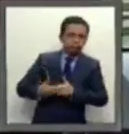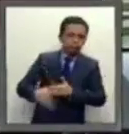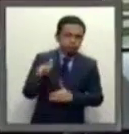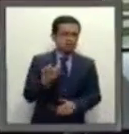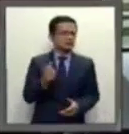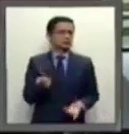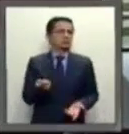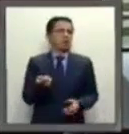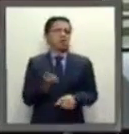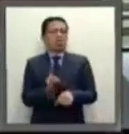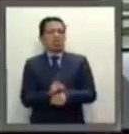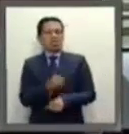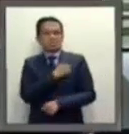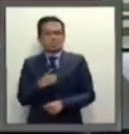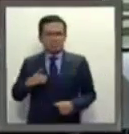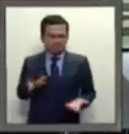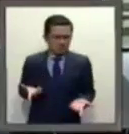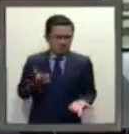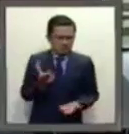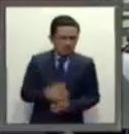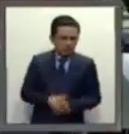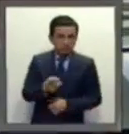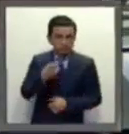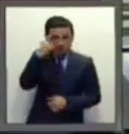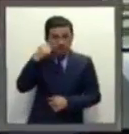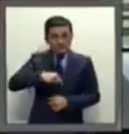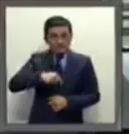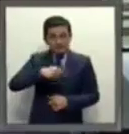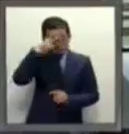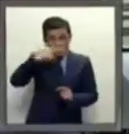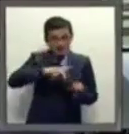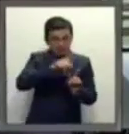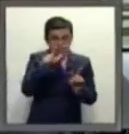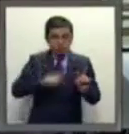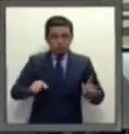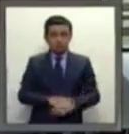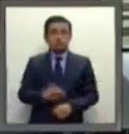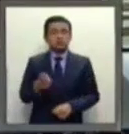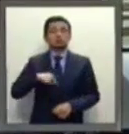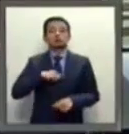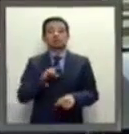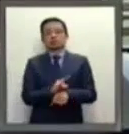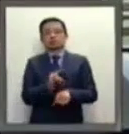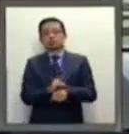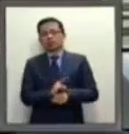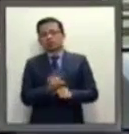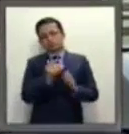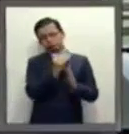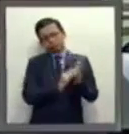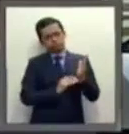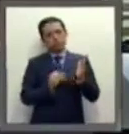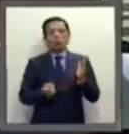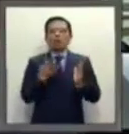deuda disfrazada. Son pasivos para la nación mexicana. Disfrazamos la carátula en cuanto a